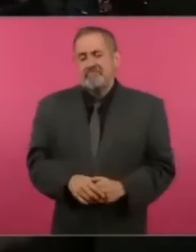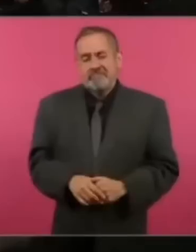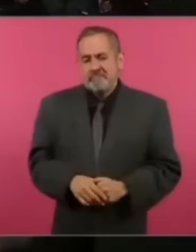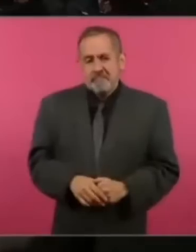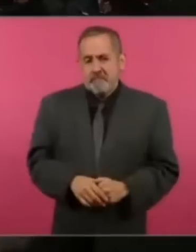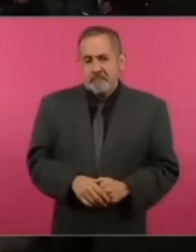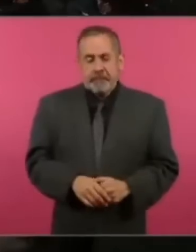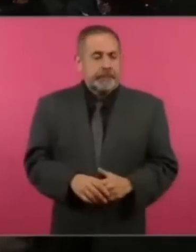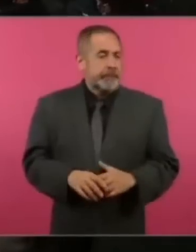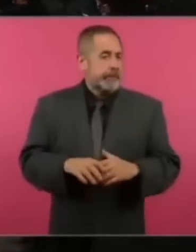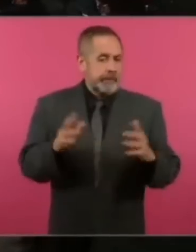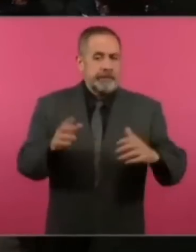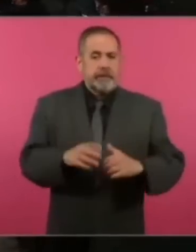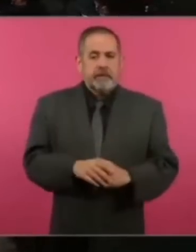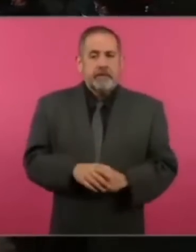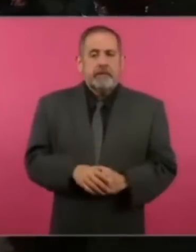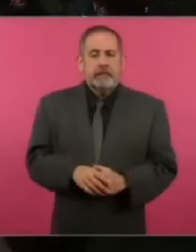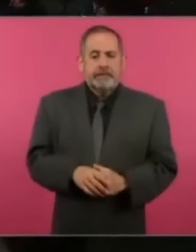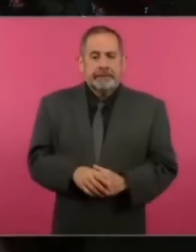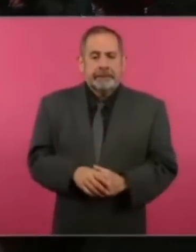Entonces, sí,